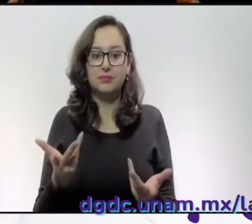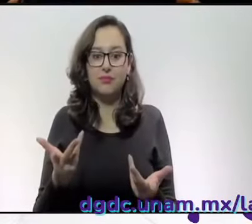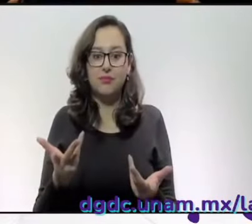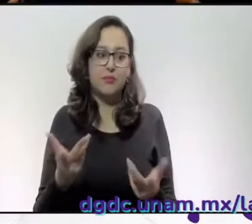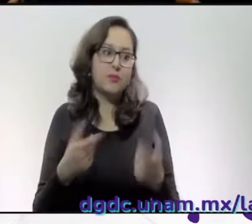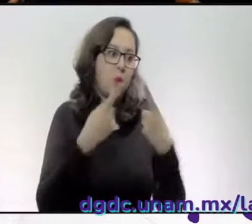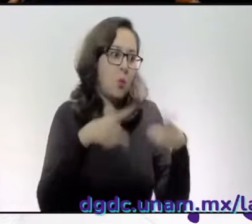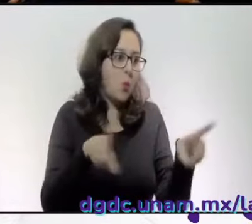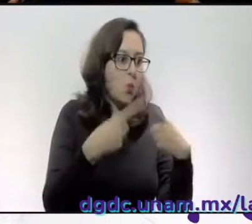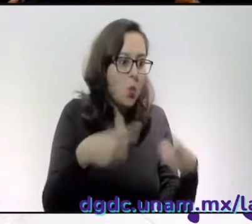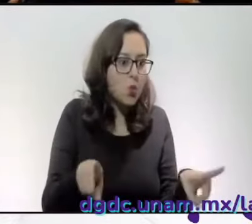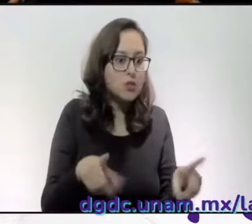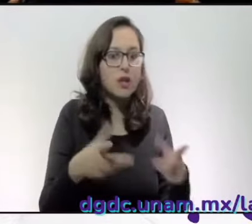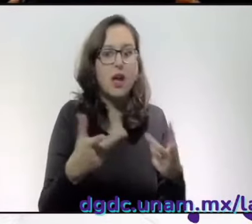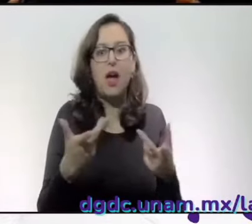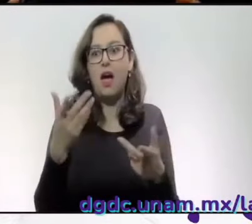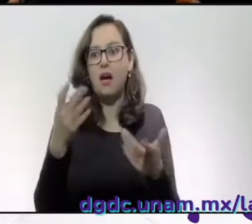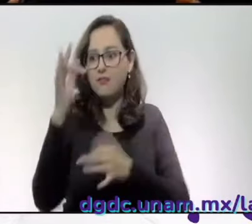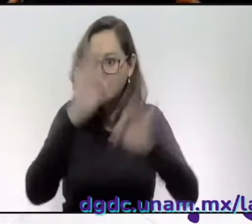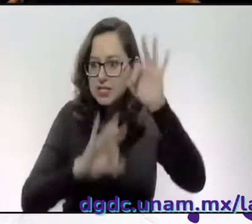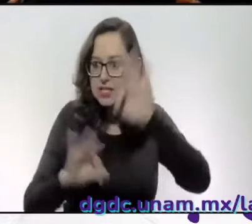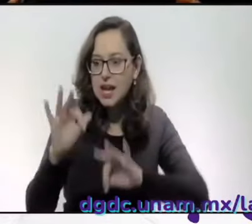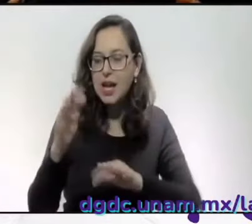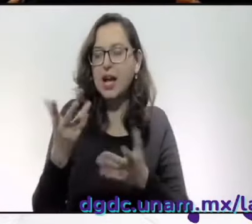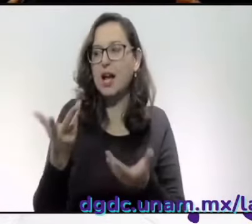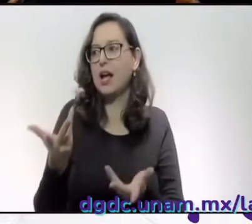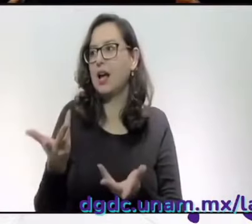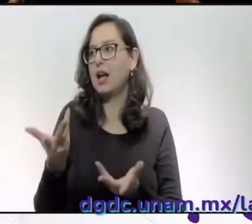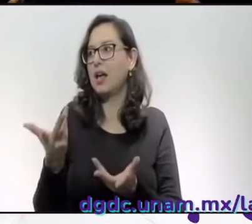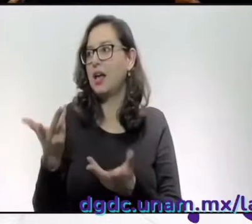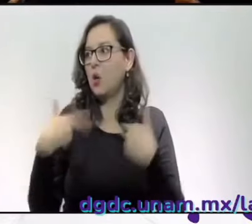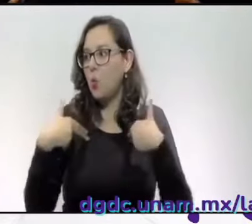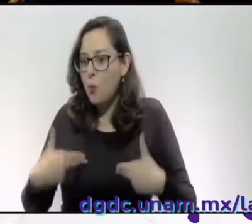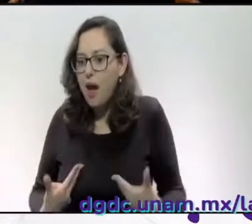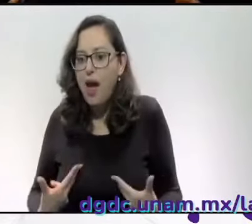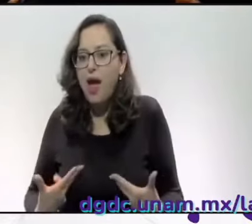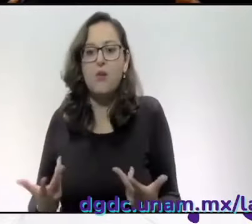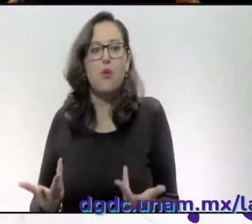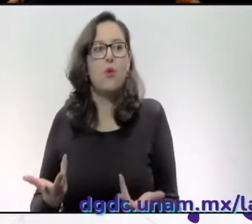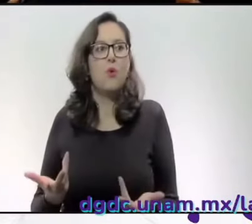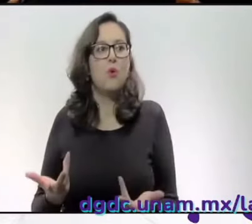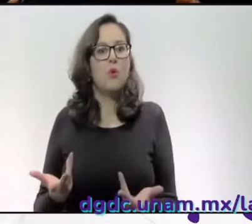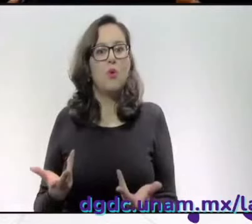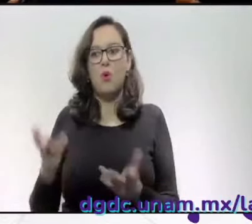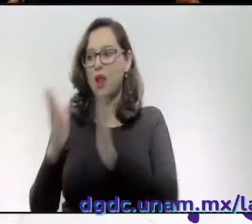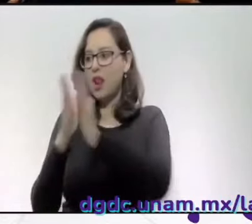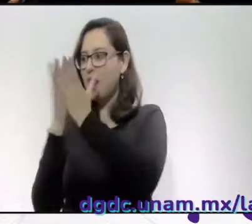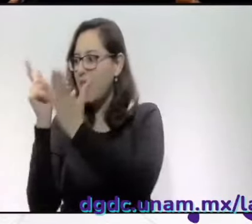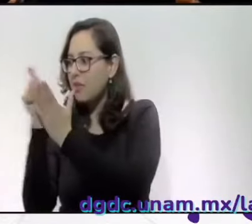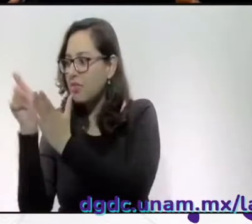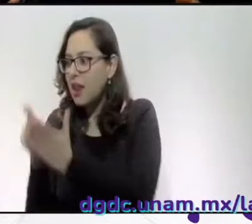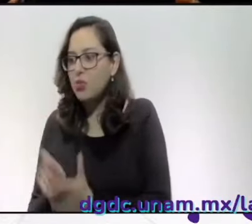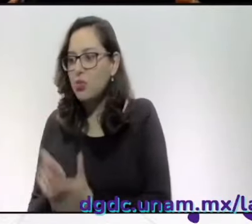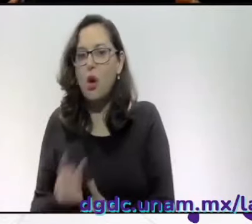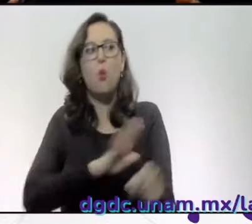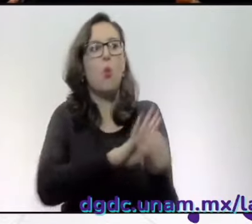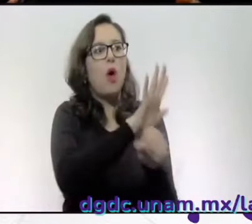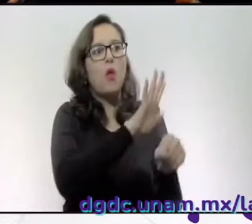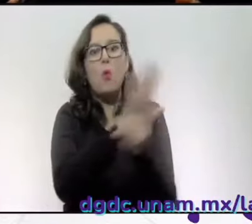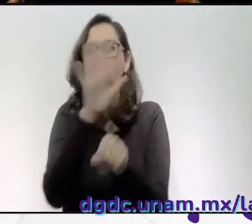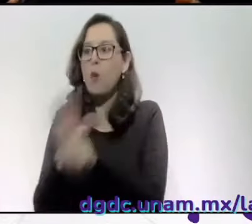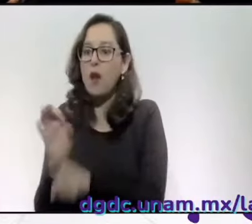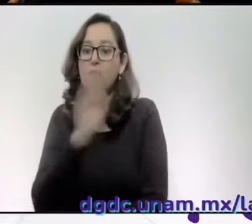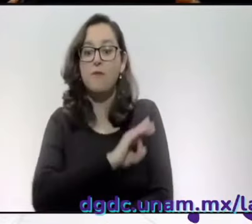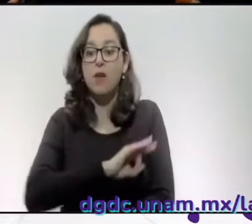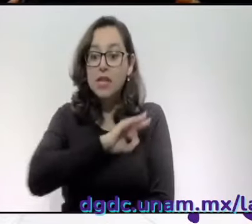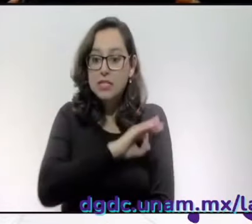músicos, tiene que haber gente que se dedique a las humanidades, a la literatura. Entonces, que